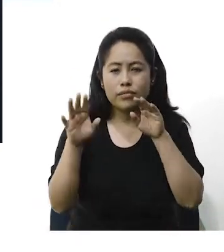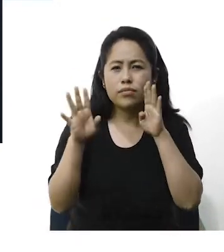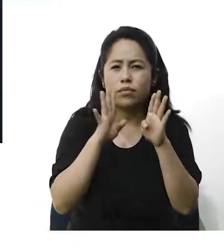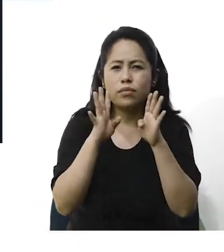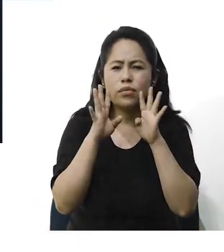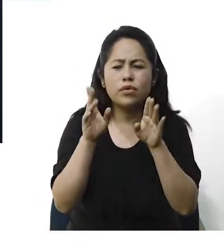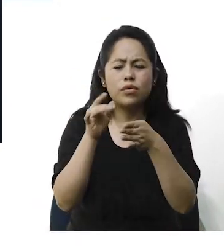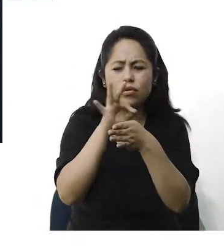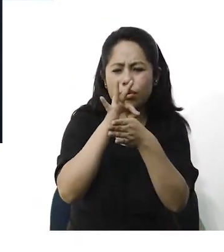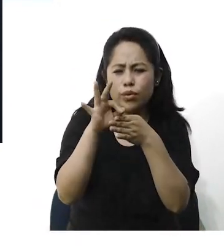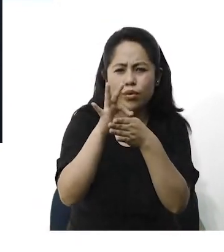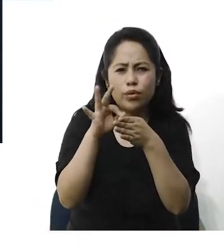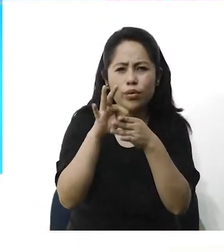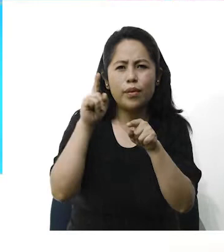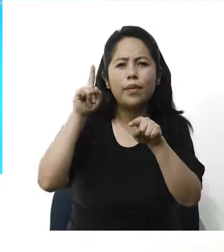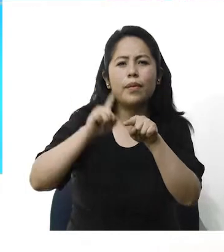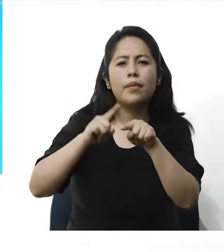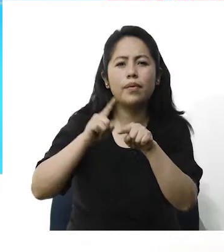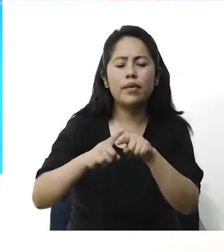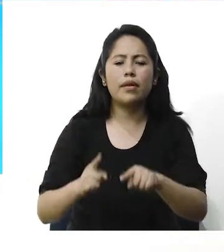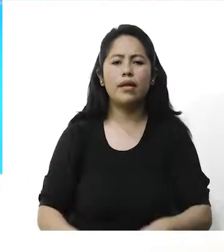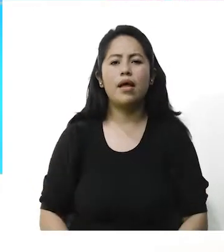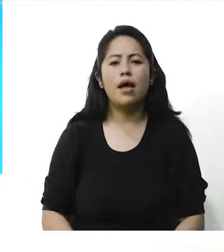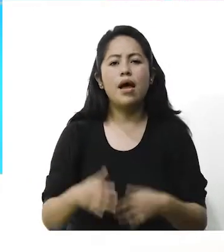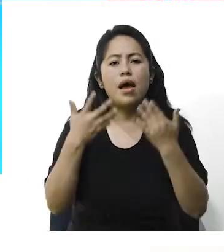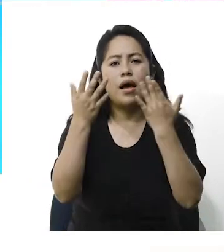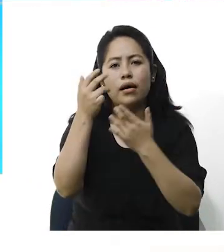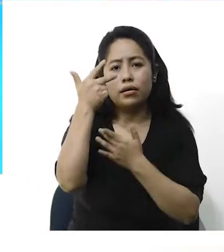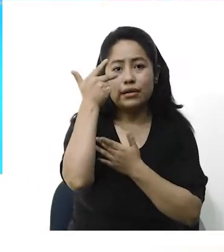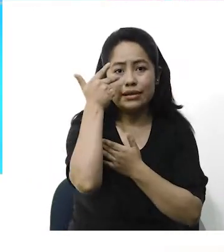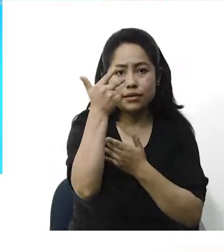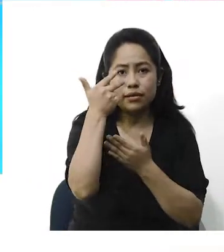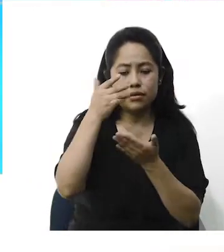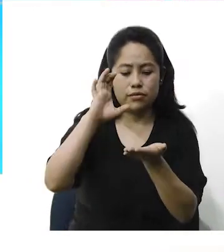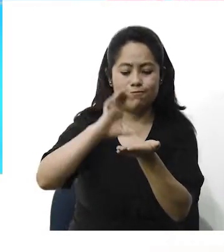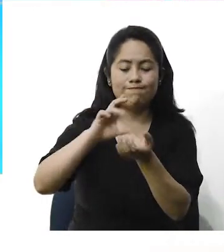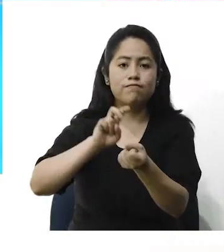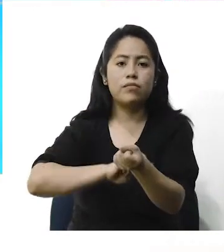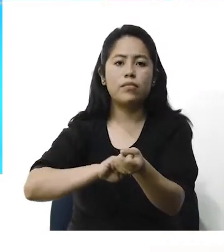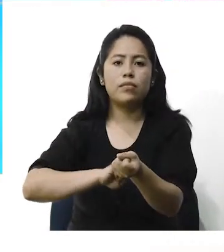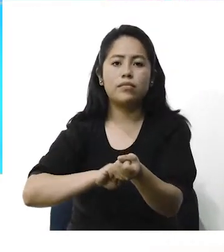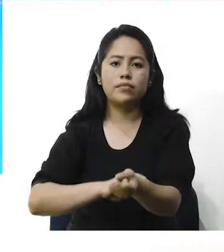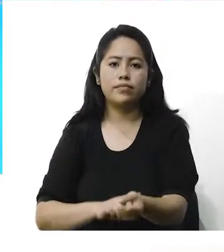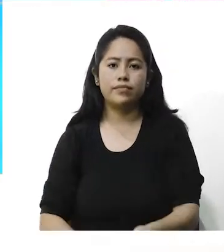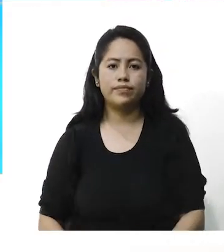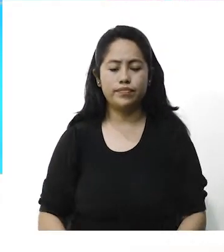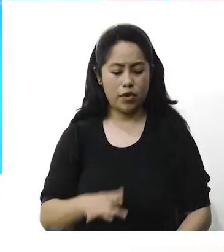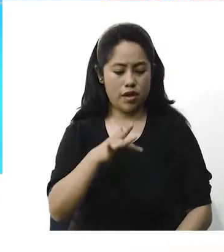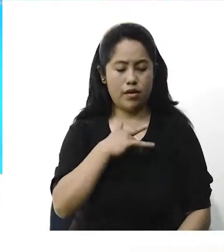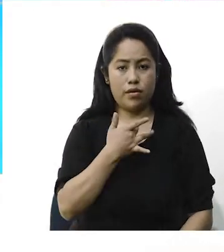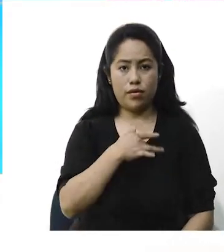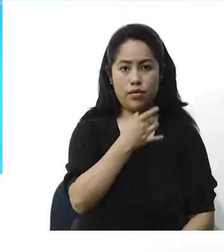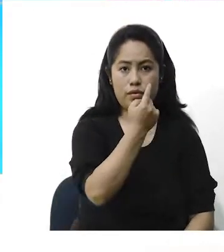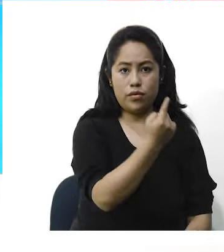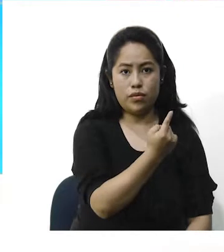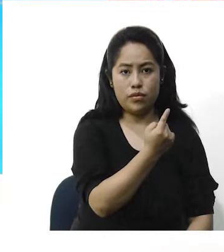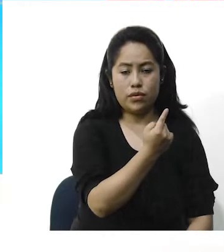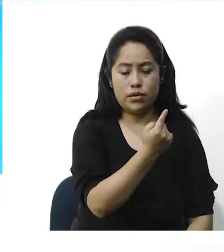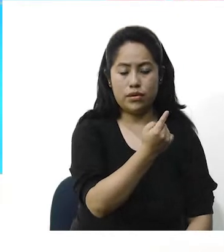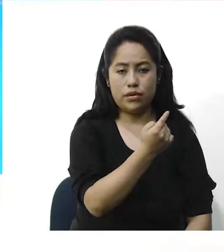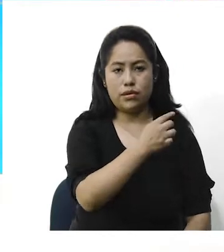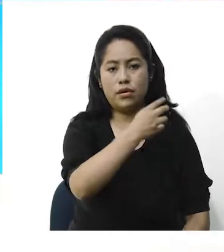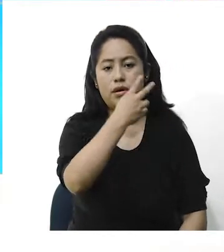Y para eso existen tres tipos de neuronas: las neuronas sensoriales, las